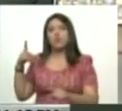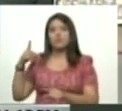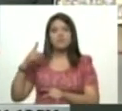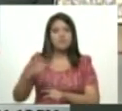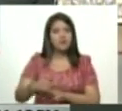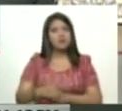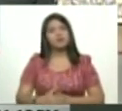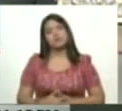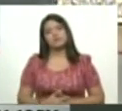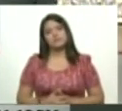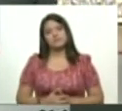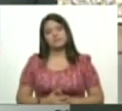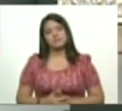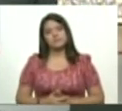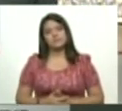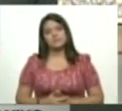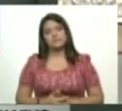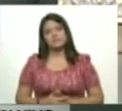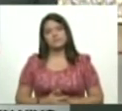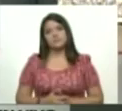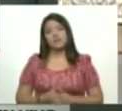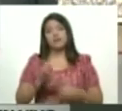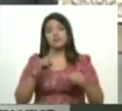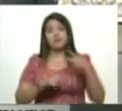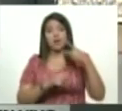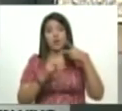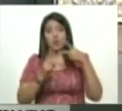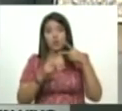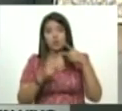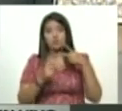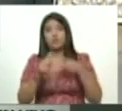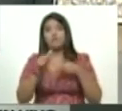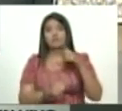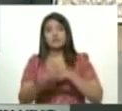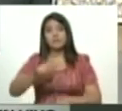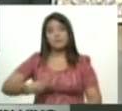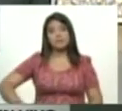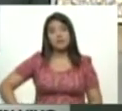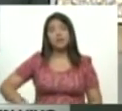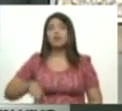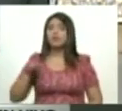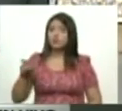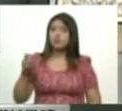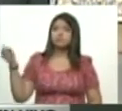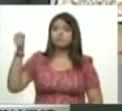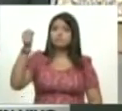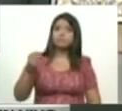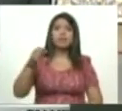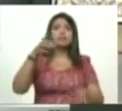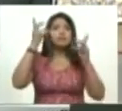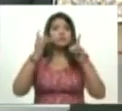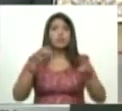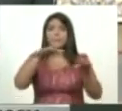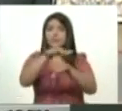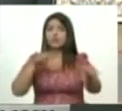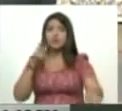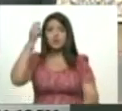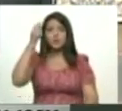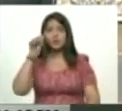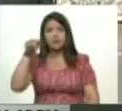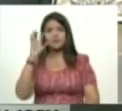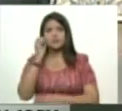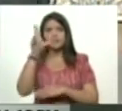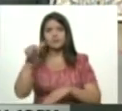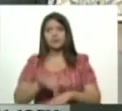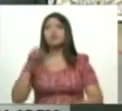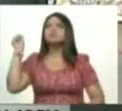inherentes a su cargo de segundo vicepresidente para el cual ha sido investido por decisión mayoritaria de esta Cámara?